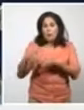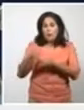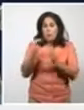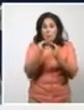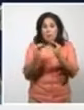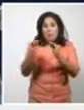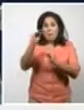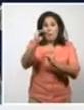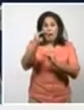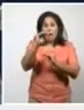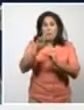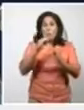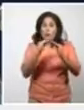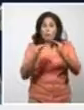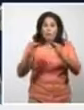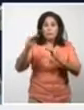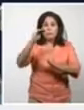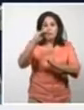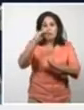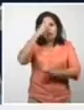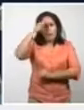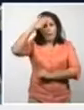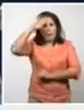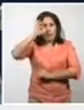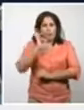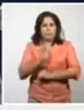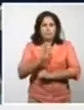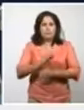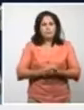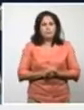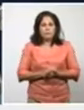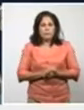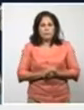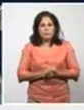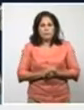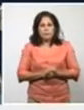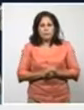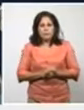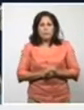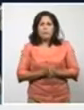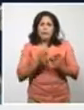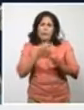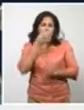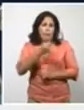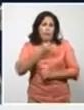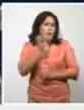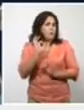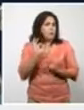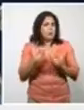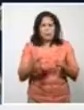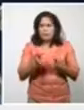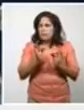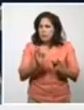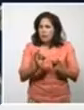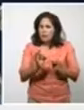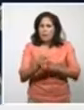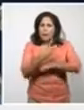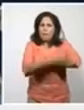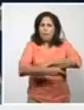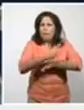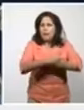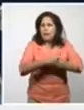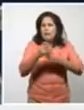la tasa de las Américas. Y siempre señalamos los que tienen un mayor